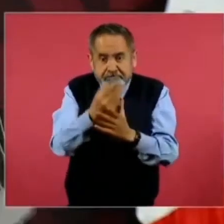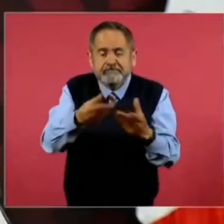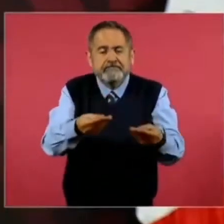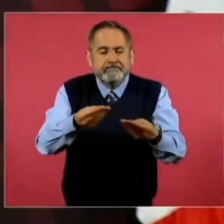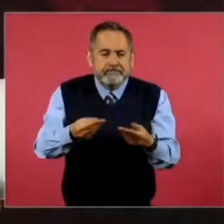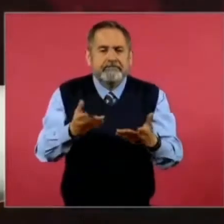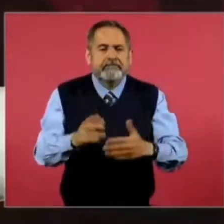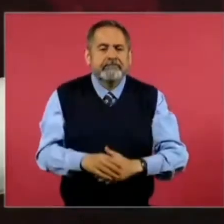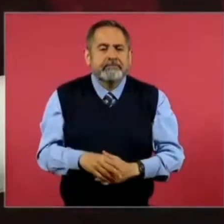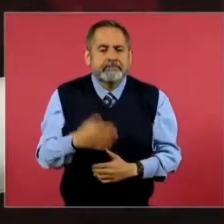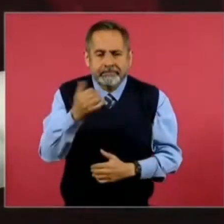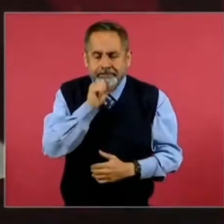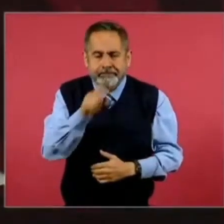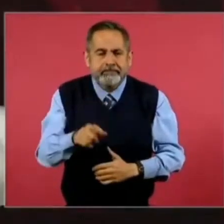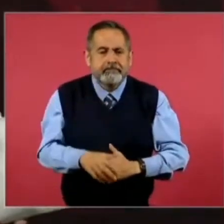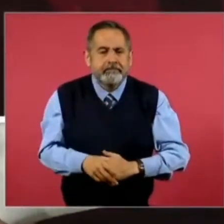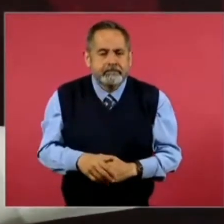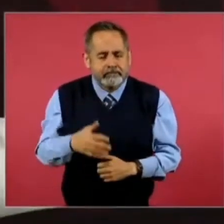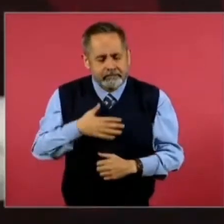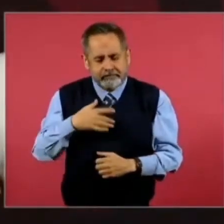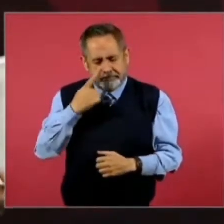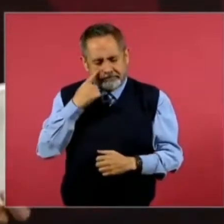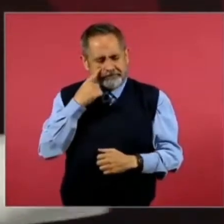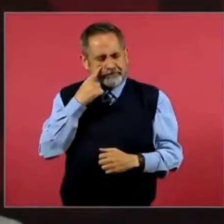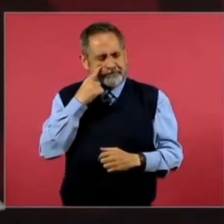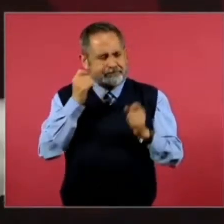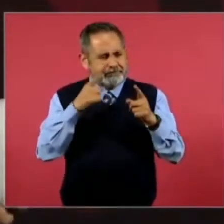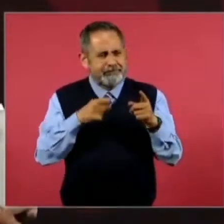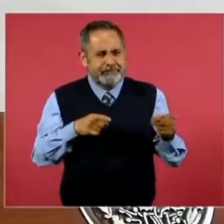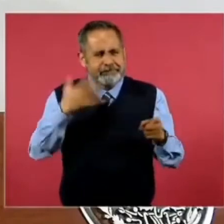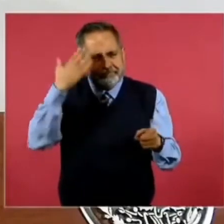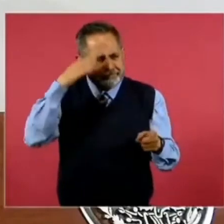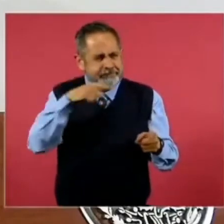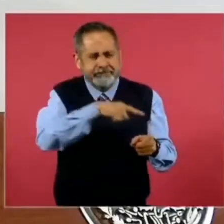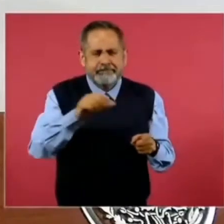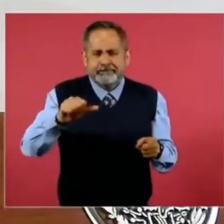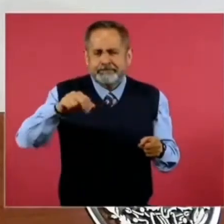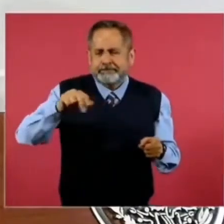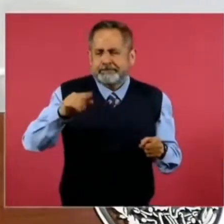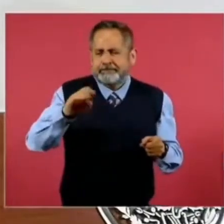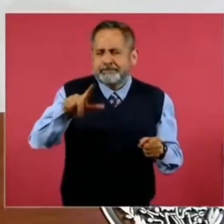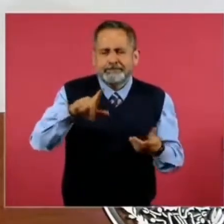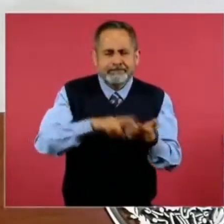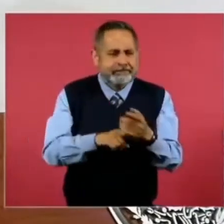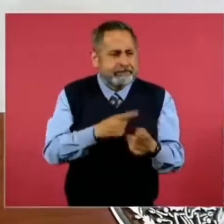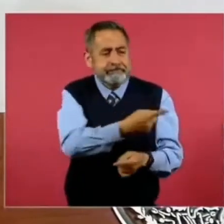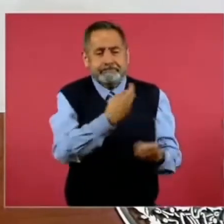Y a mí me llama mucho la atención lo de la señora Anabel, porque a mí me calumnió.